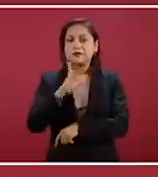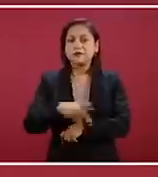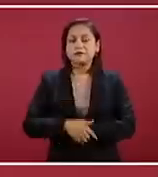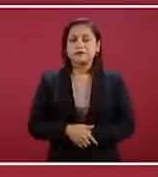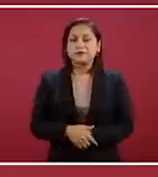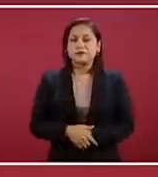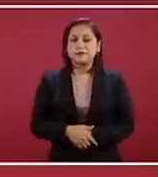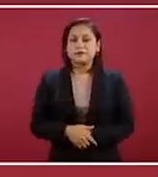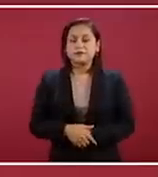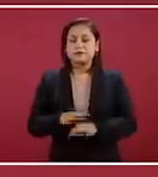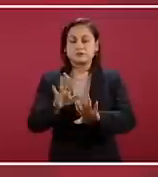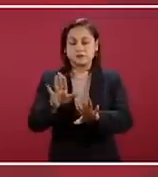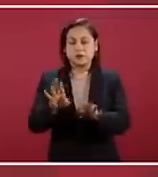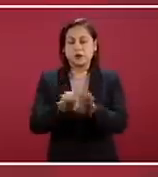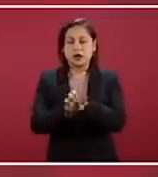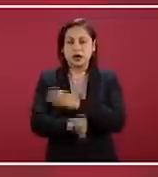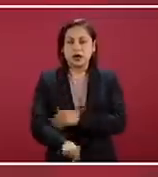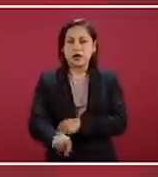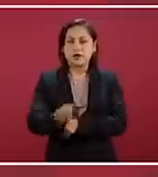el empleo.